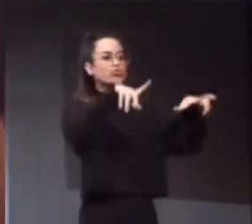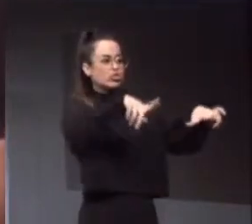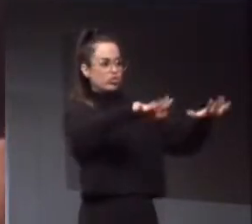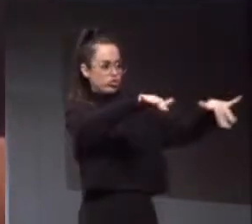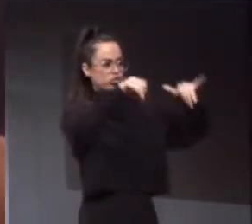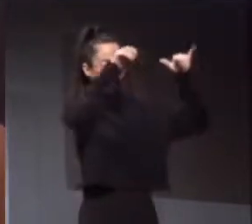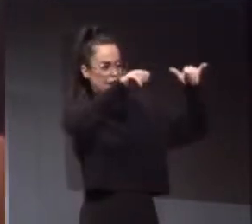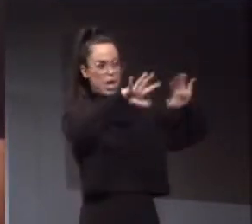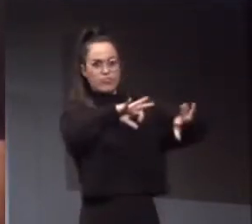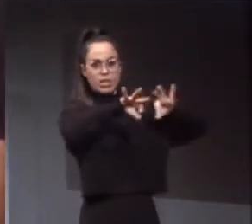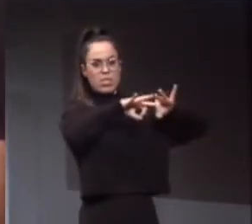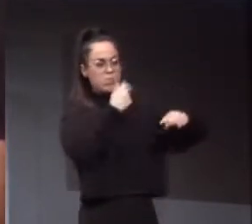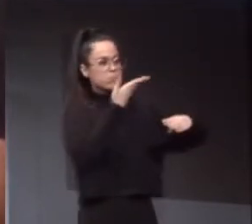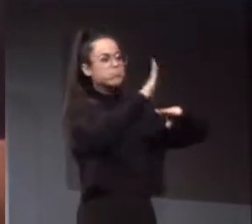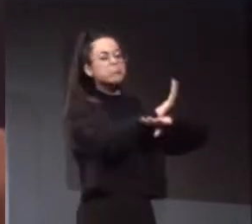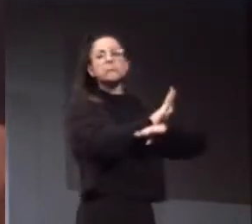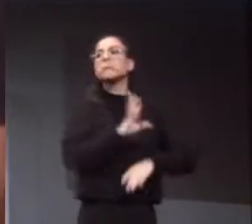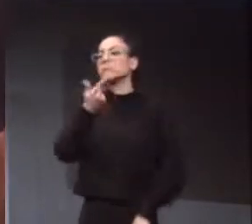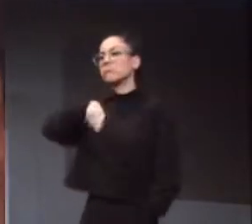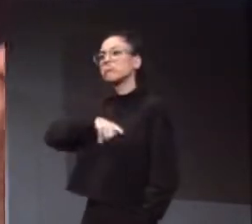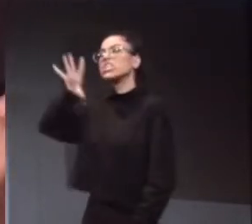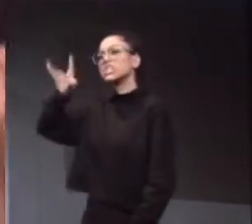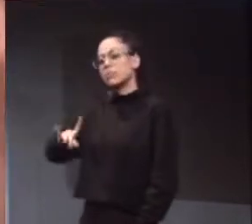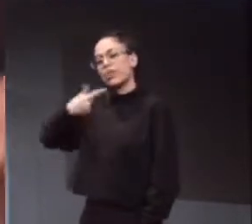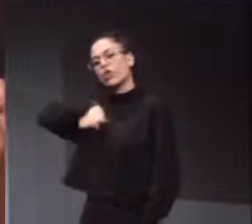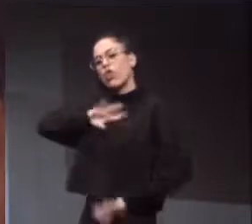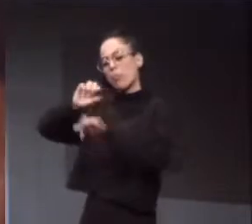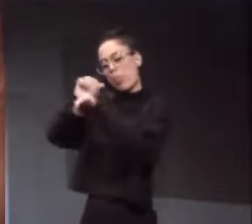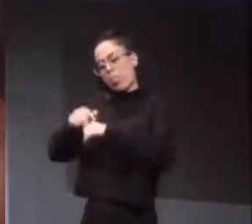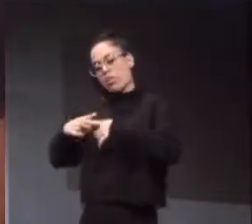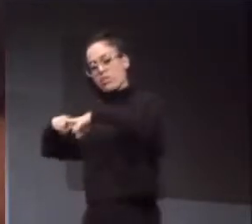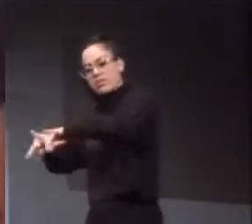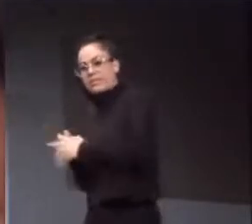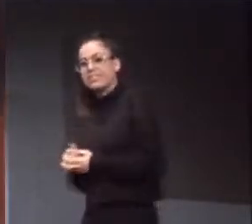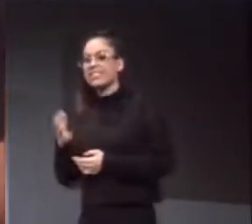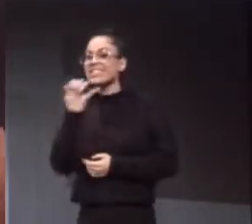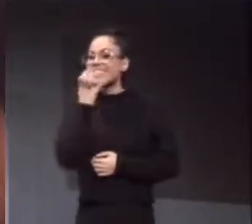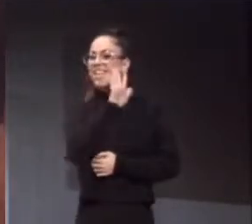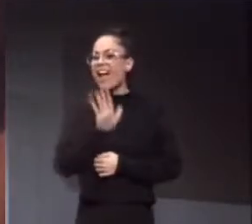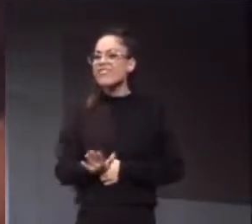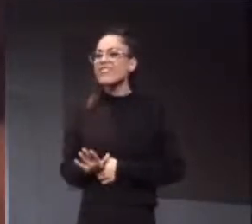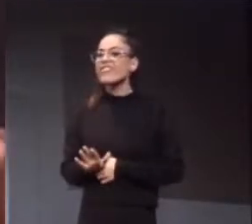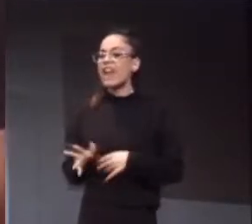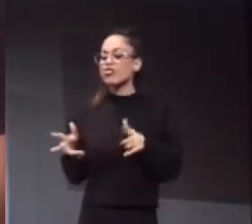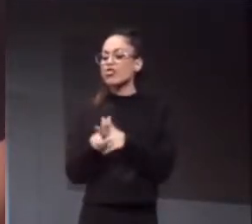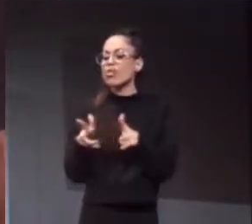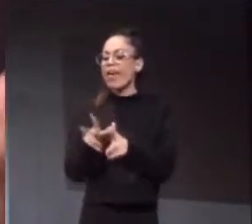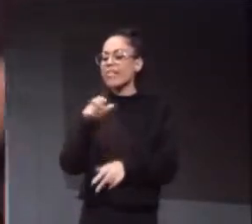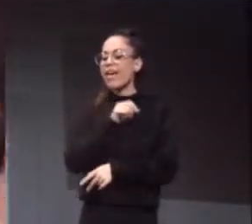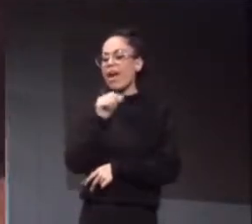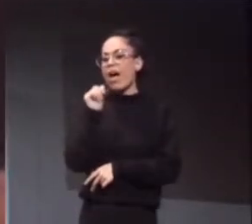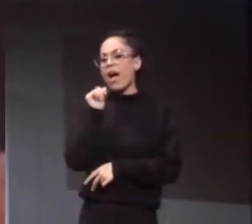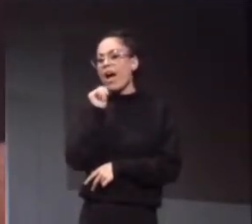personas se decidieron por este modelo seguramente si se hubiese hecho una sociedad individual una sociedad anónima mental